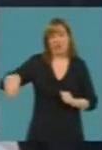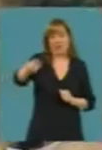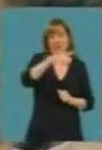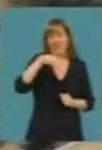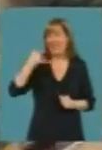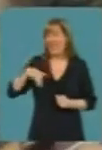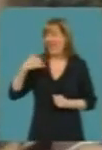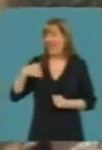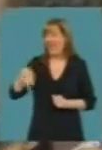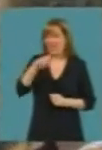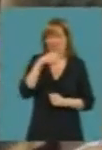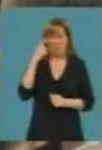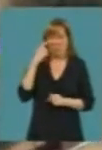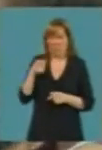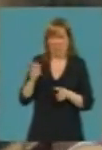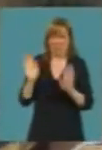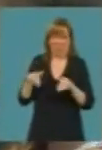Nadie daba un peso por nosotros.